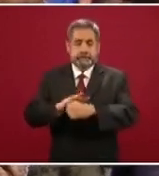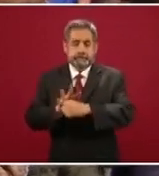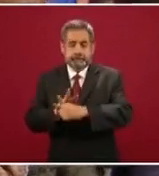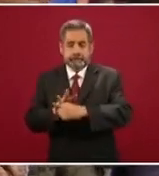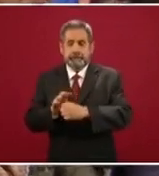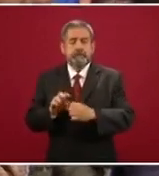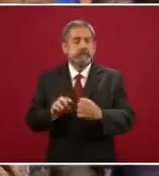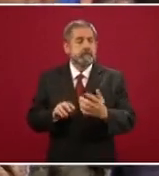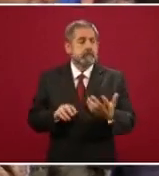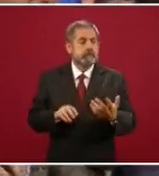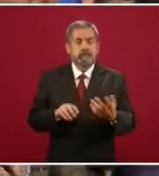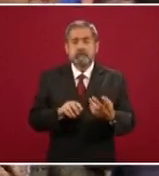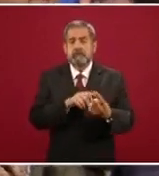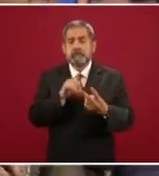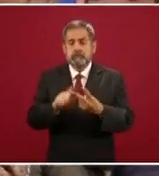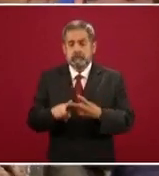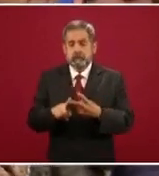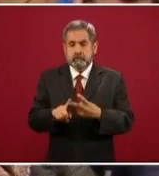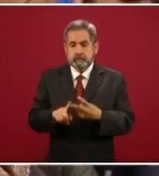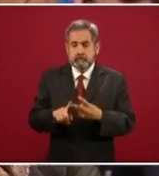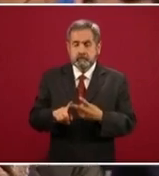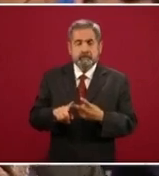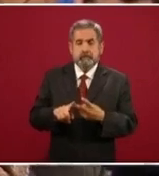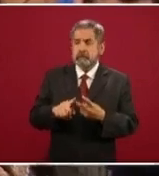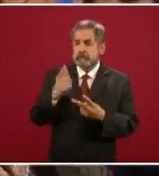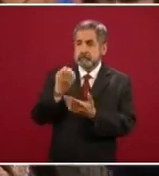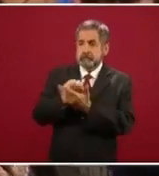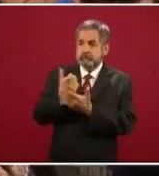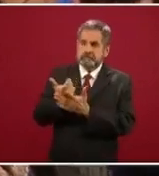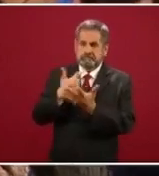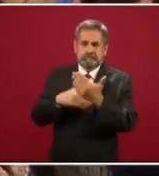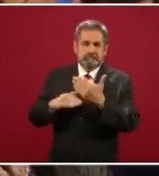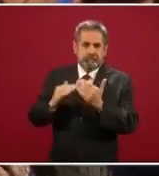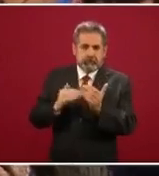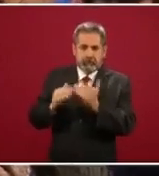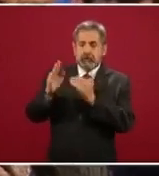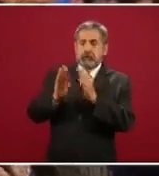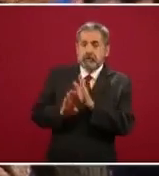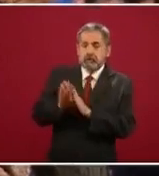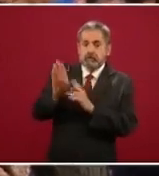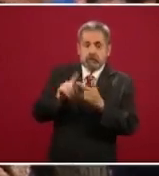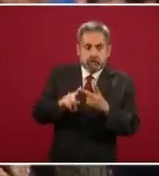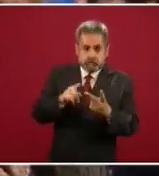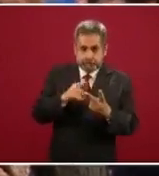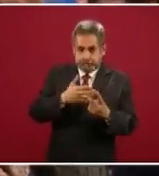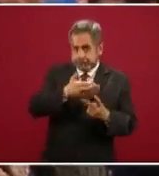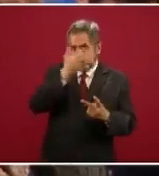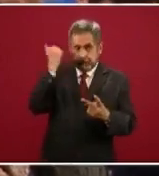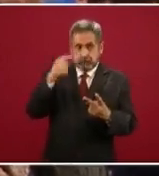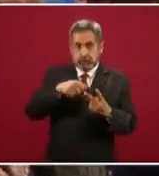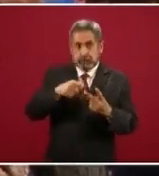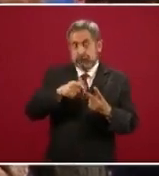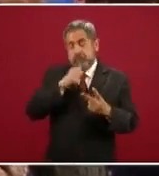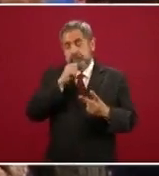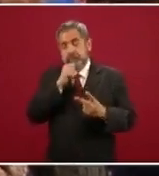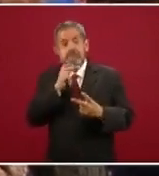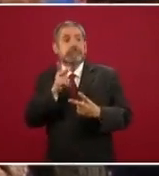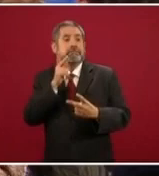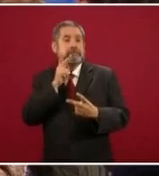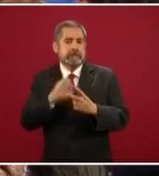y relanzar el crecimiento de la economía mexicana. Todavía no se sabía esto de la baja del petróleo y